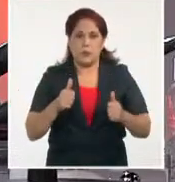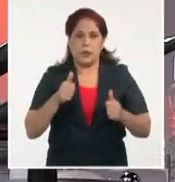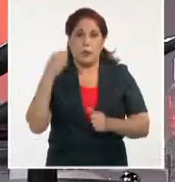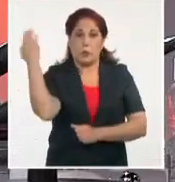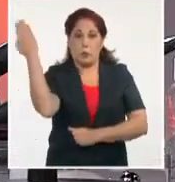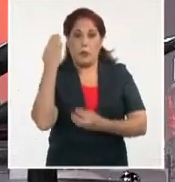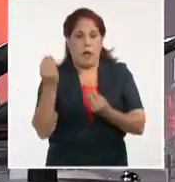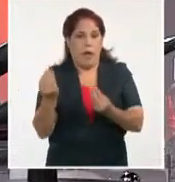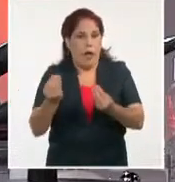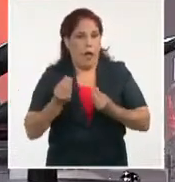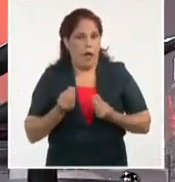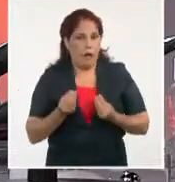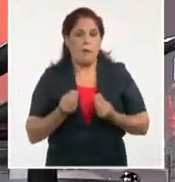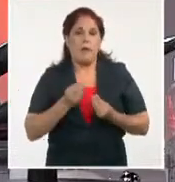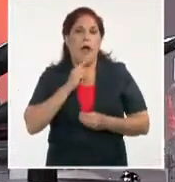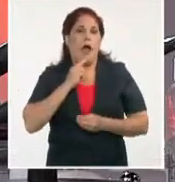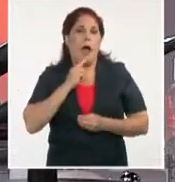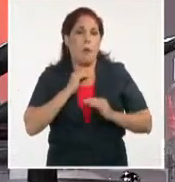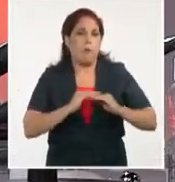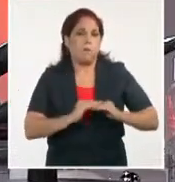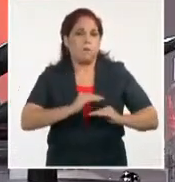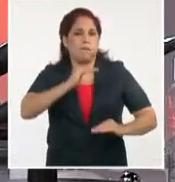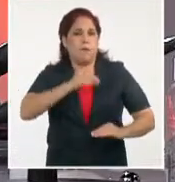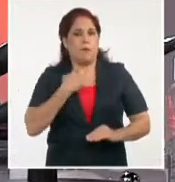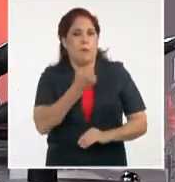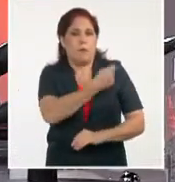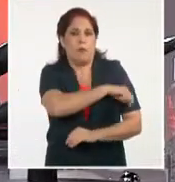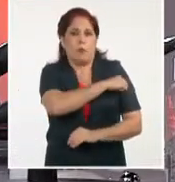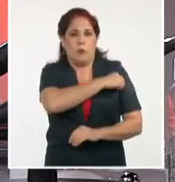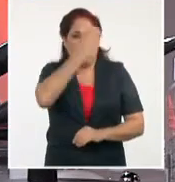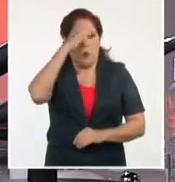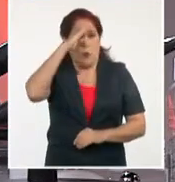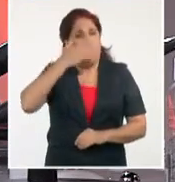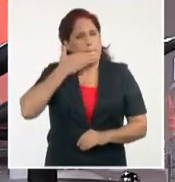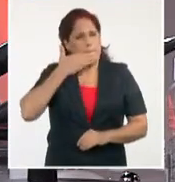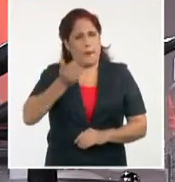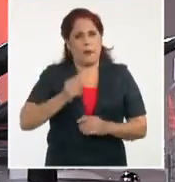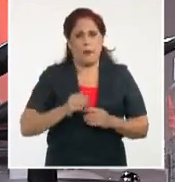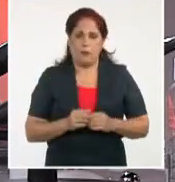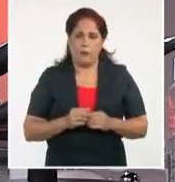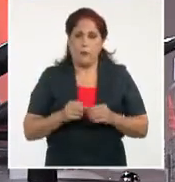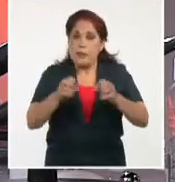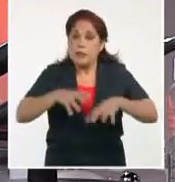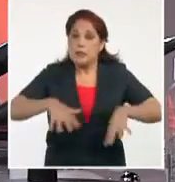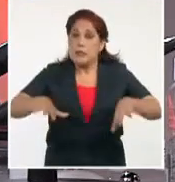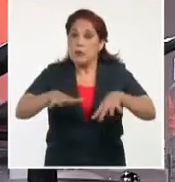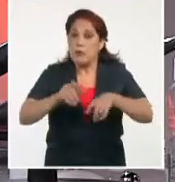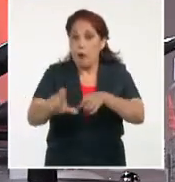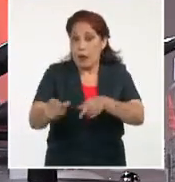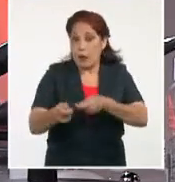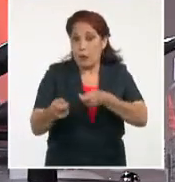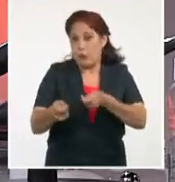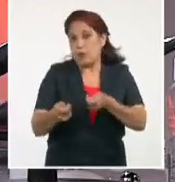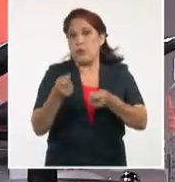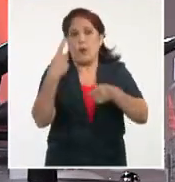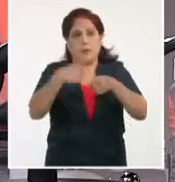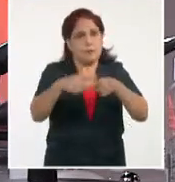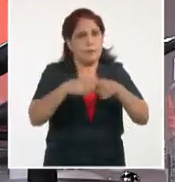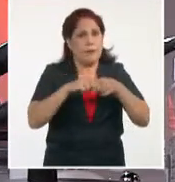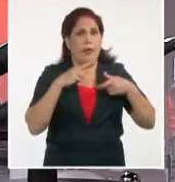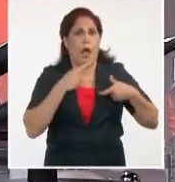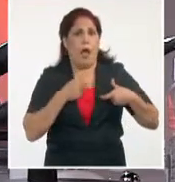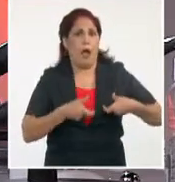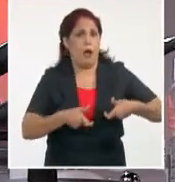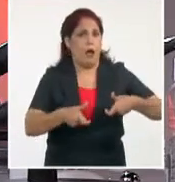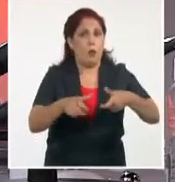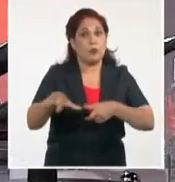que ha dejado bastante agua en algunas partes del país, y eso pone en una situación mejor a recursos hidráulicos y a